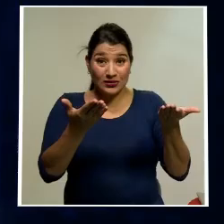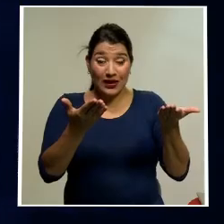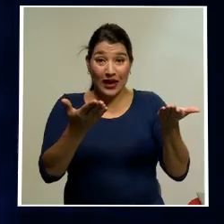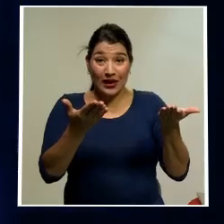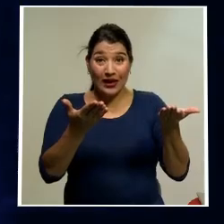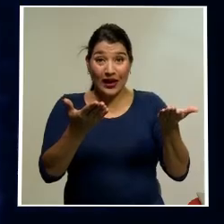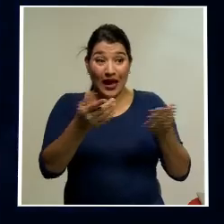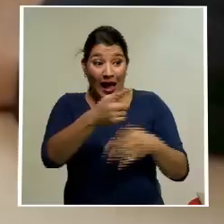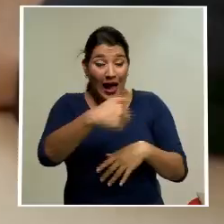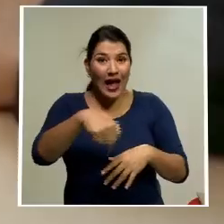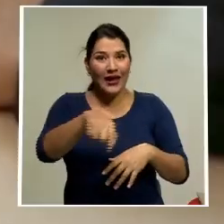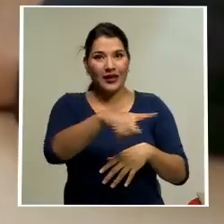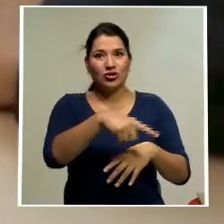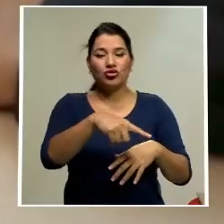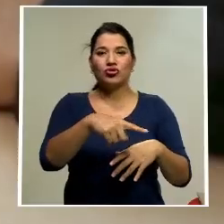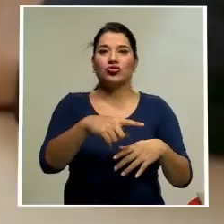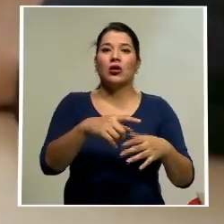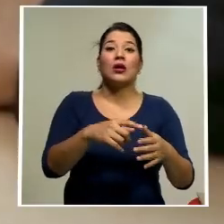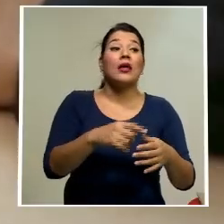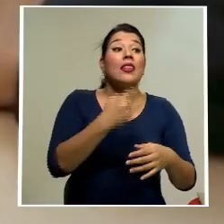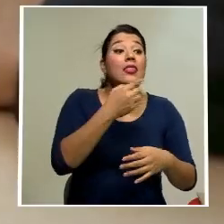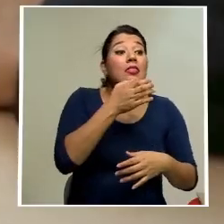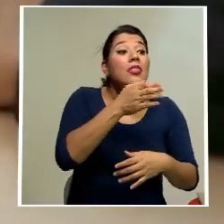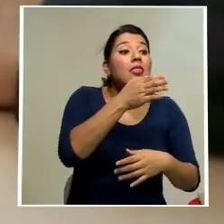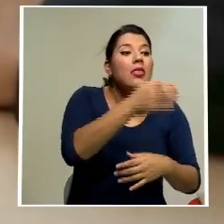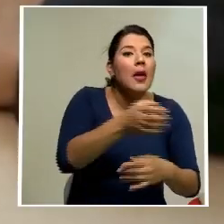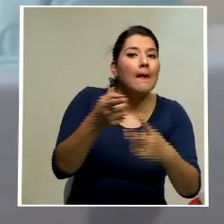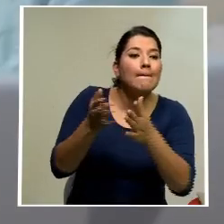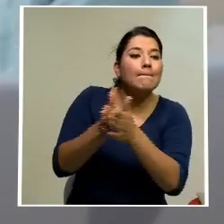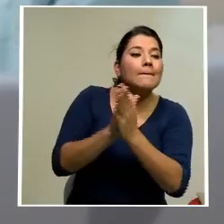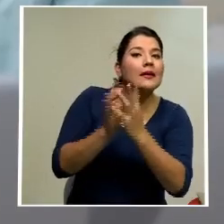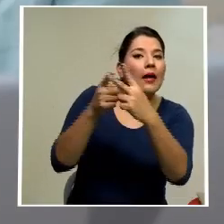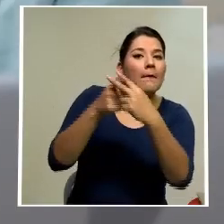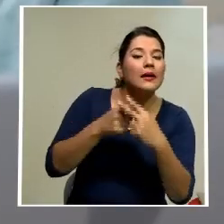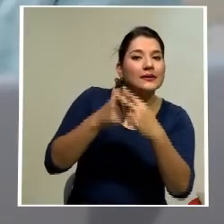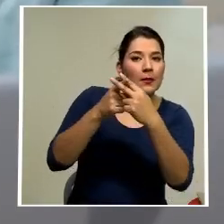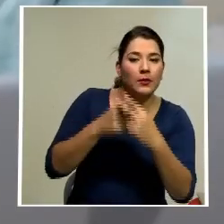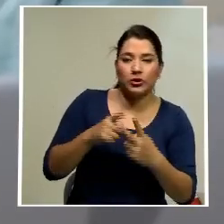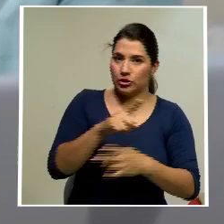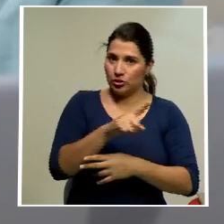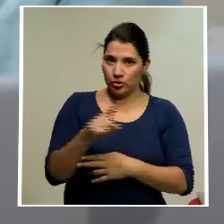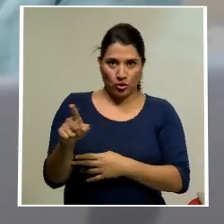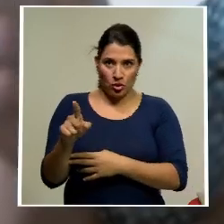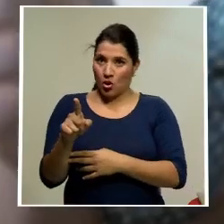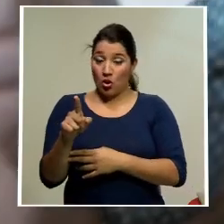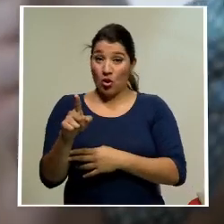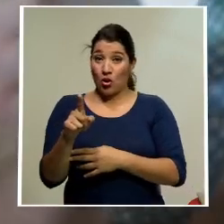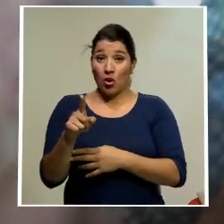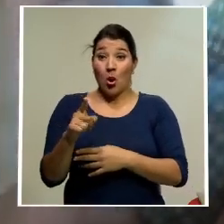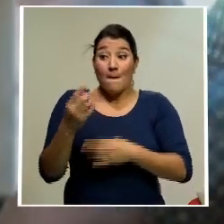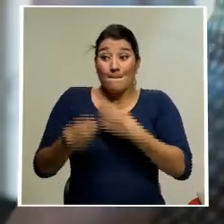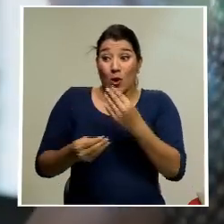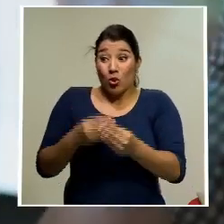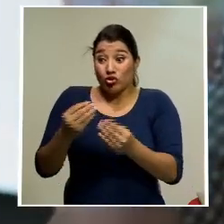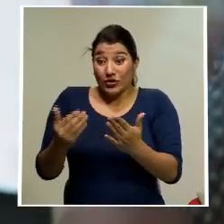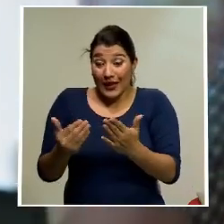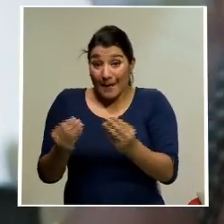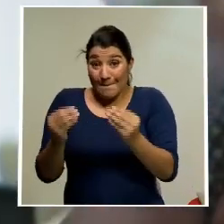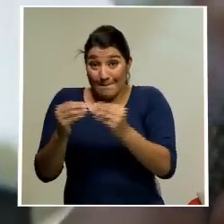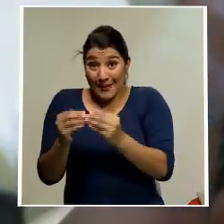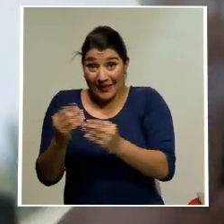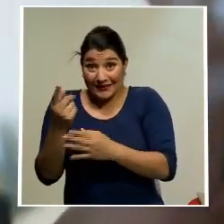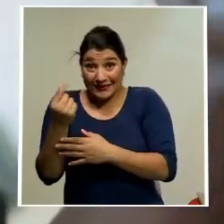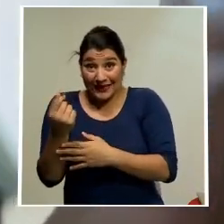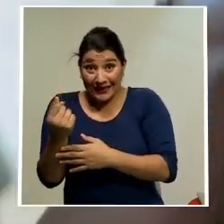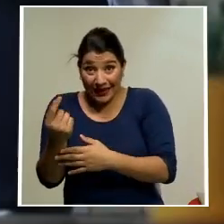a través del endeudamiento patrimonial de la gente. Toda la creación de nueva riqueza en este país está basada